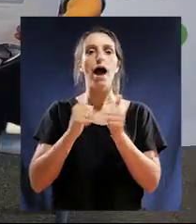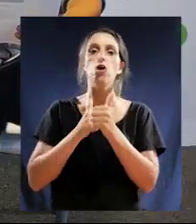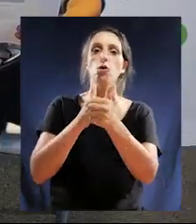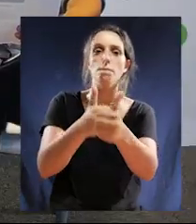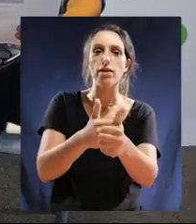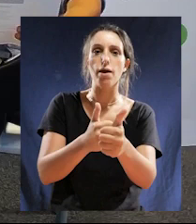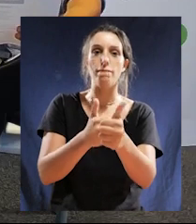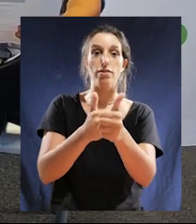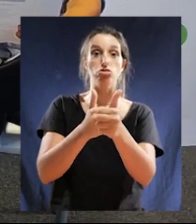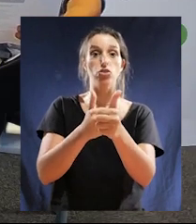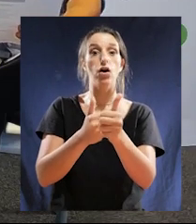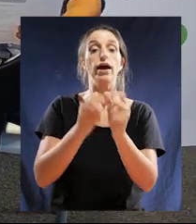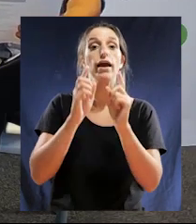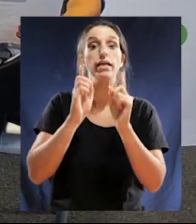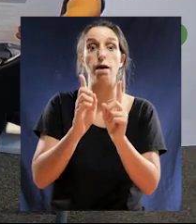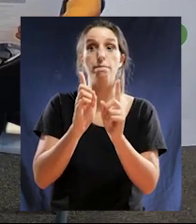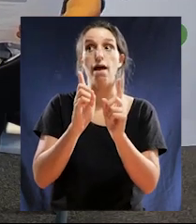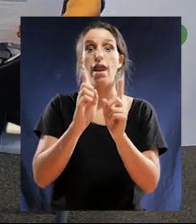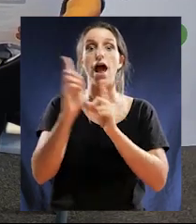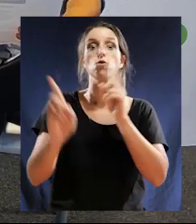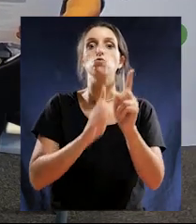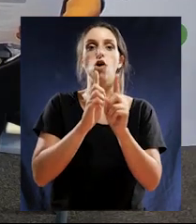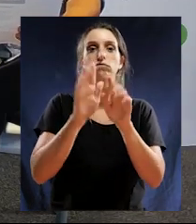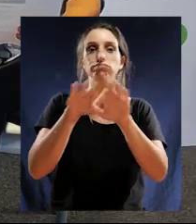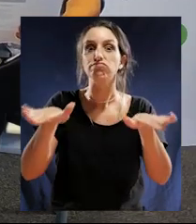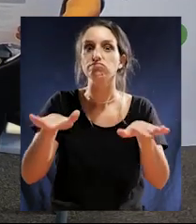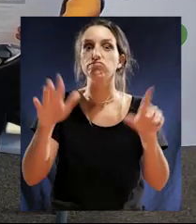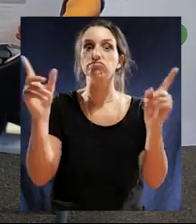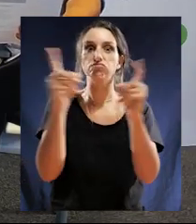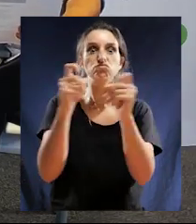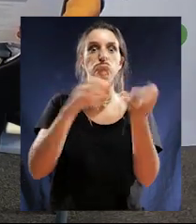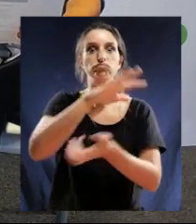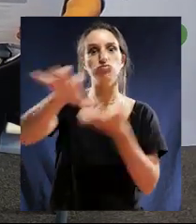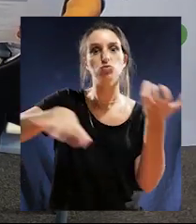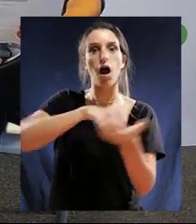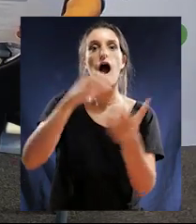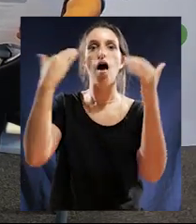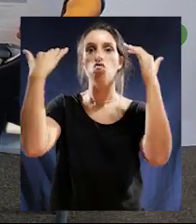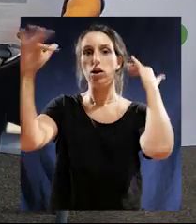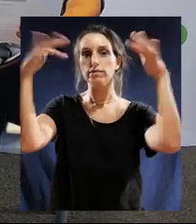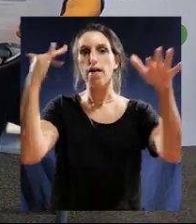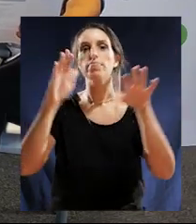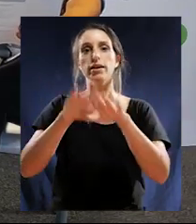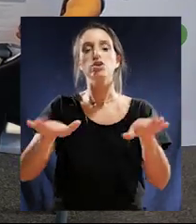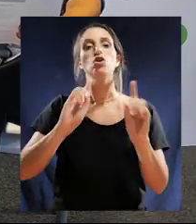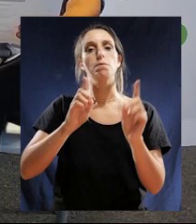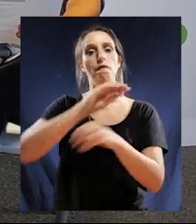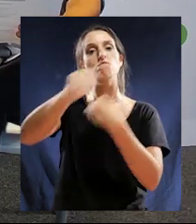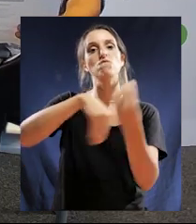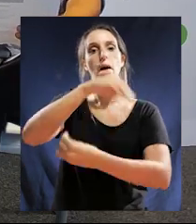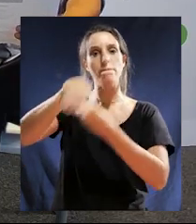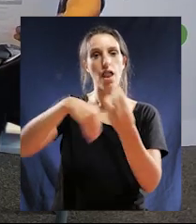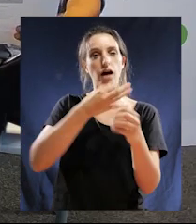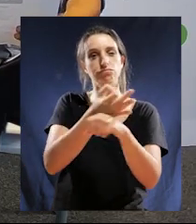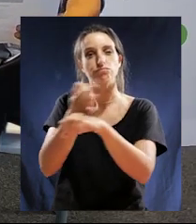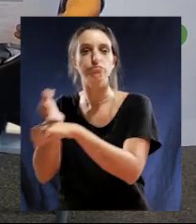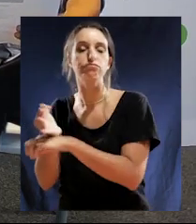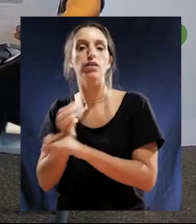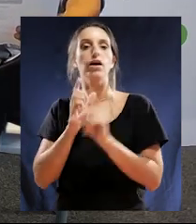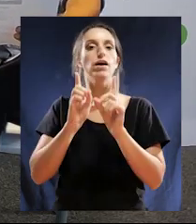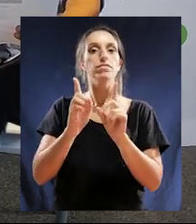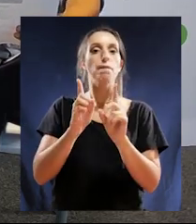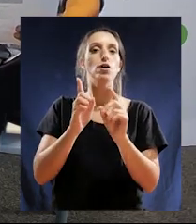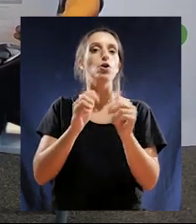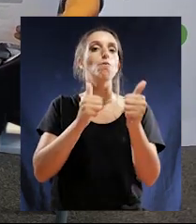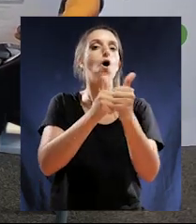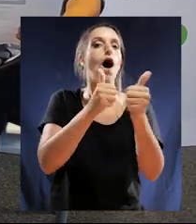aquí porque intervienen e intervienen en situaciones de alta complejidad con niños adolescentes y familias es asesora